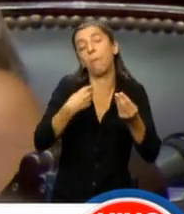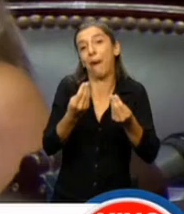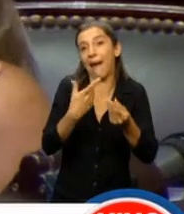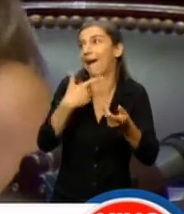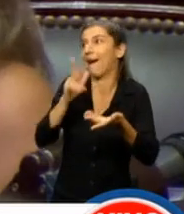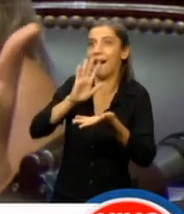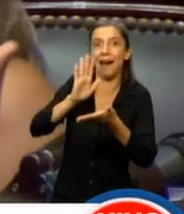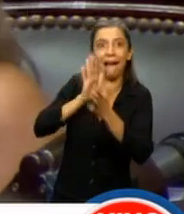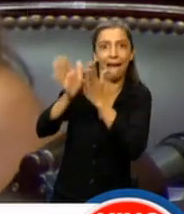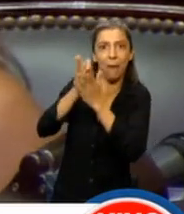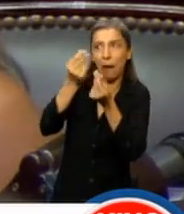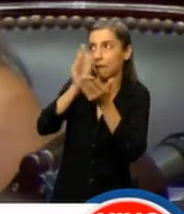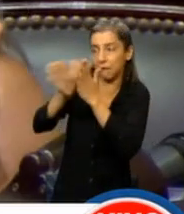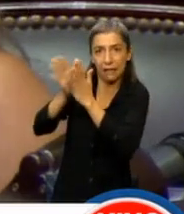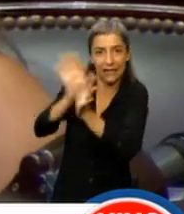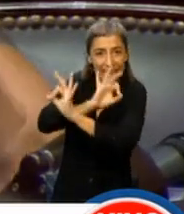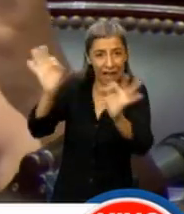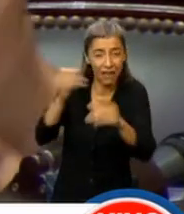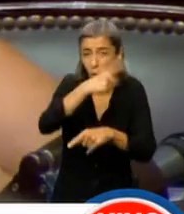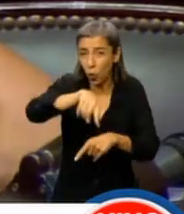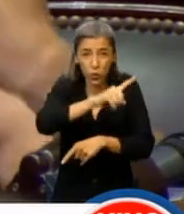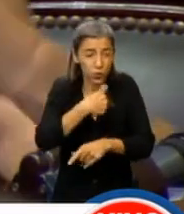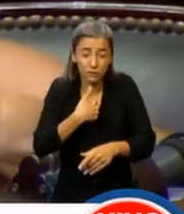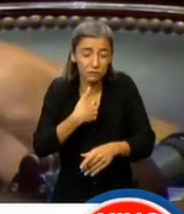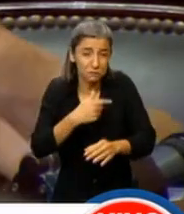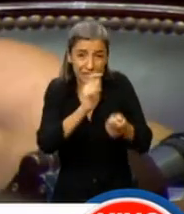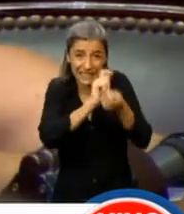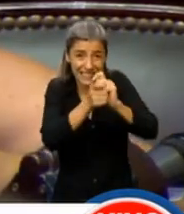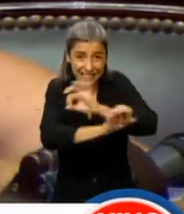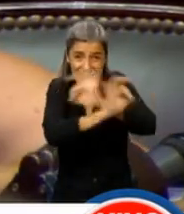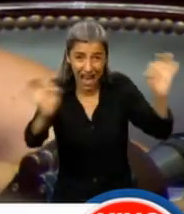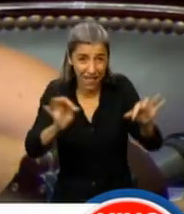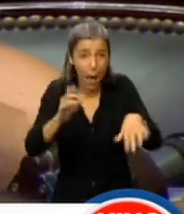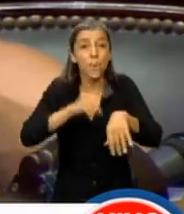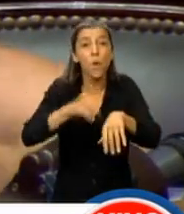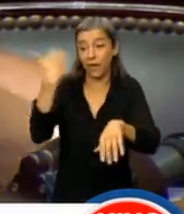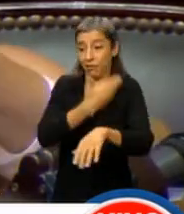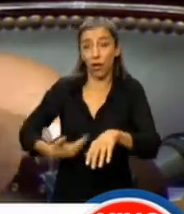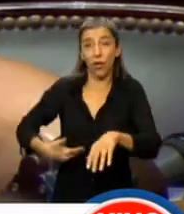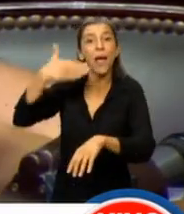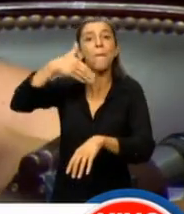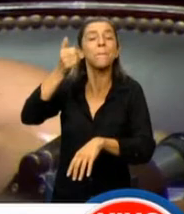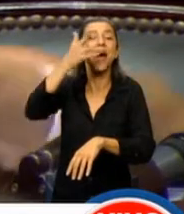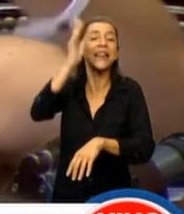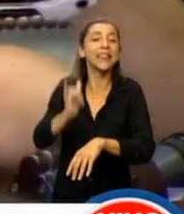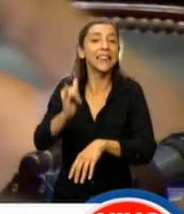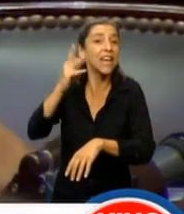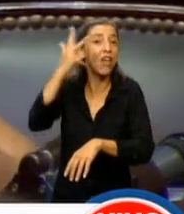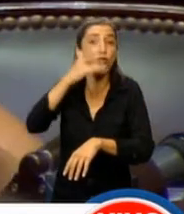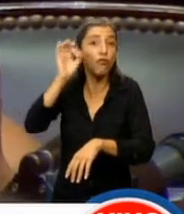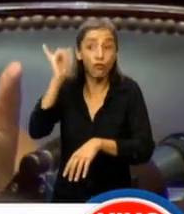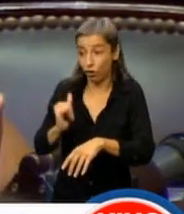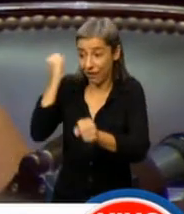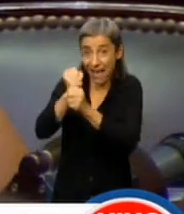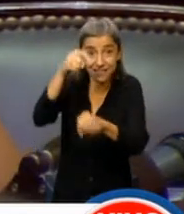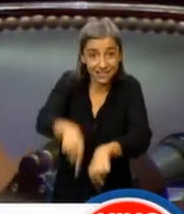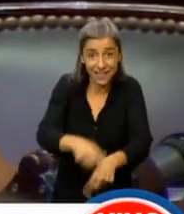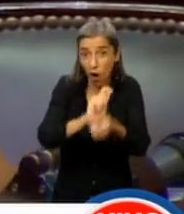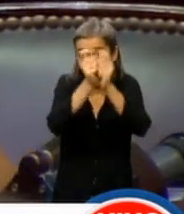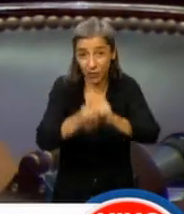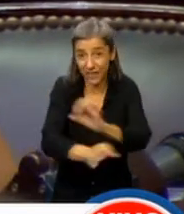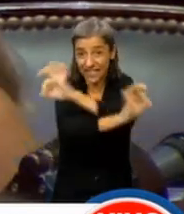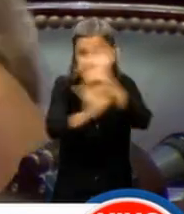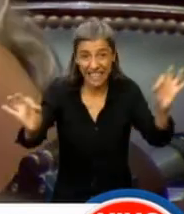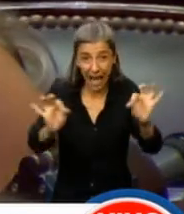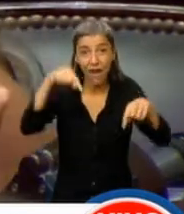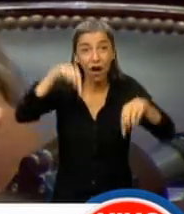dictadura para acá, de Martínez de Hoz para acá, han ido creándose una serie de estamentos jurídicos para permitir la fuga que hoy tiene